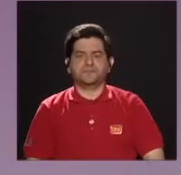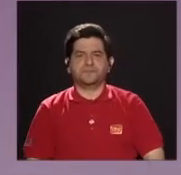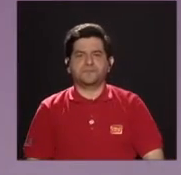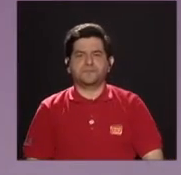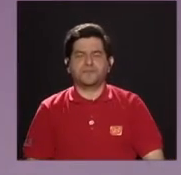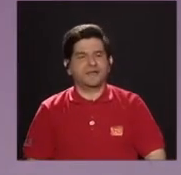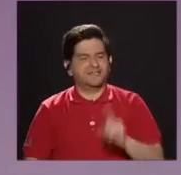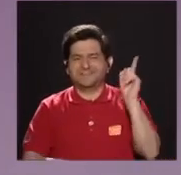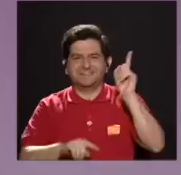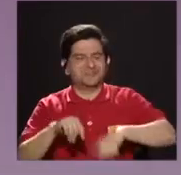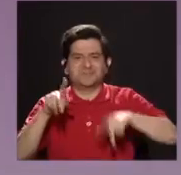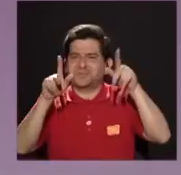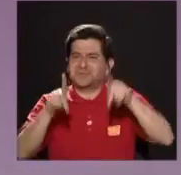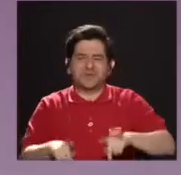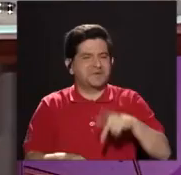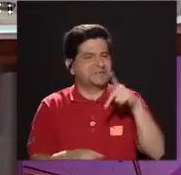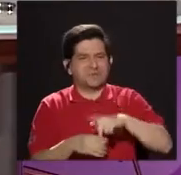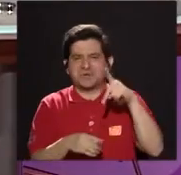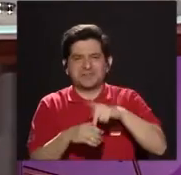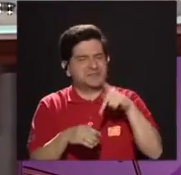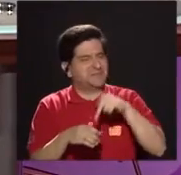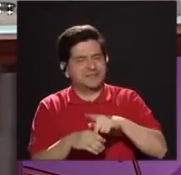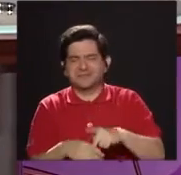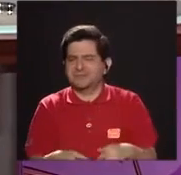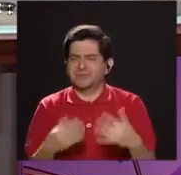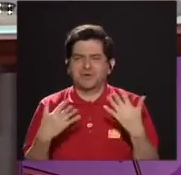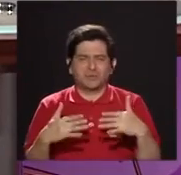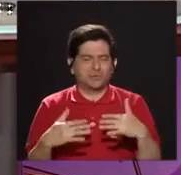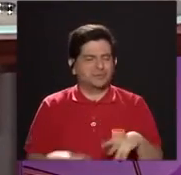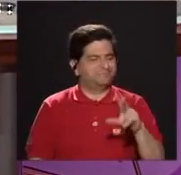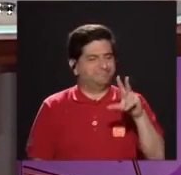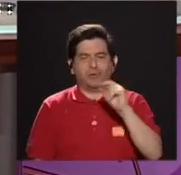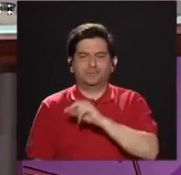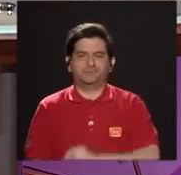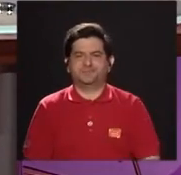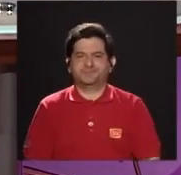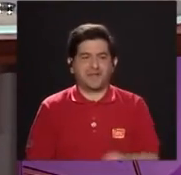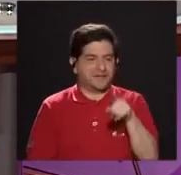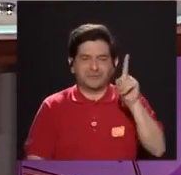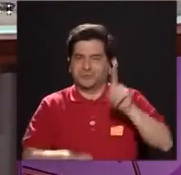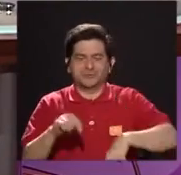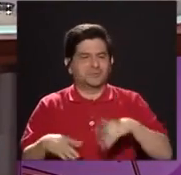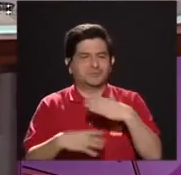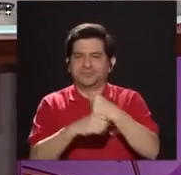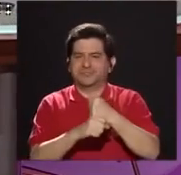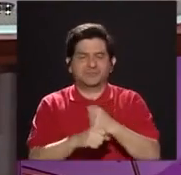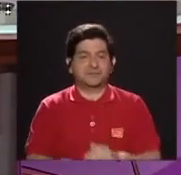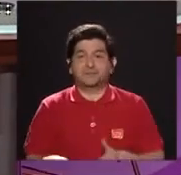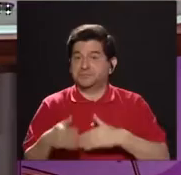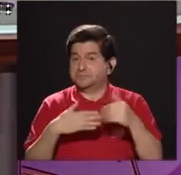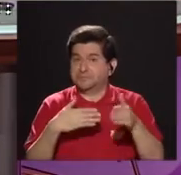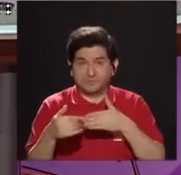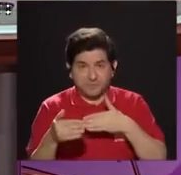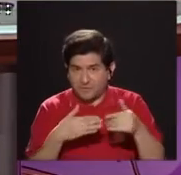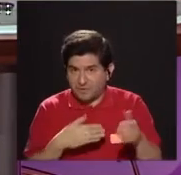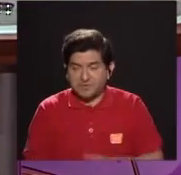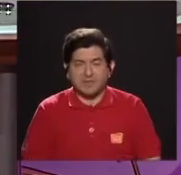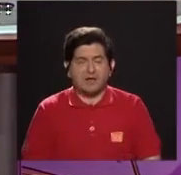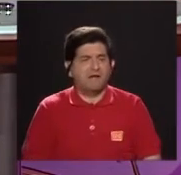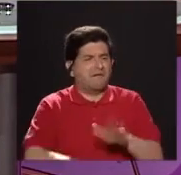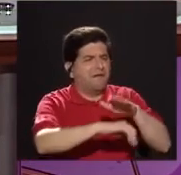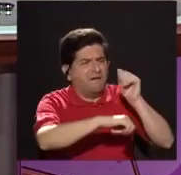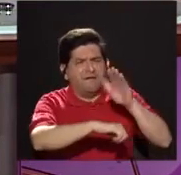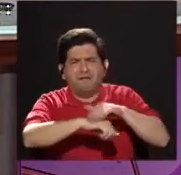No se logró que la gente participara muchísimo, eso sí, no se alcanzó, a pesar de los